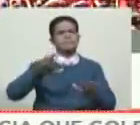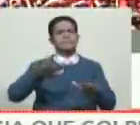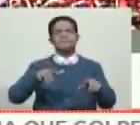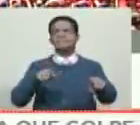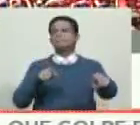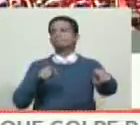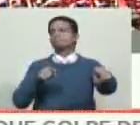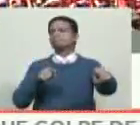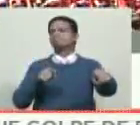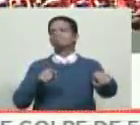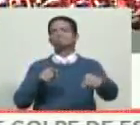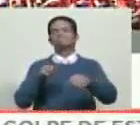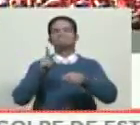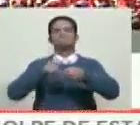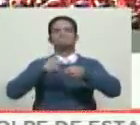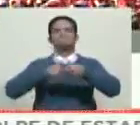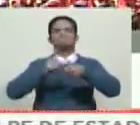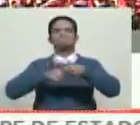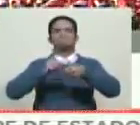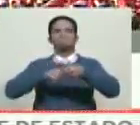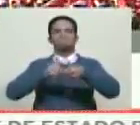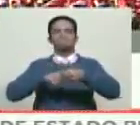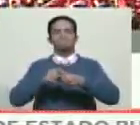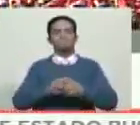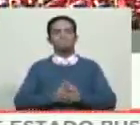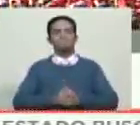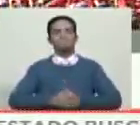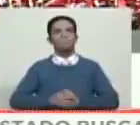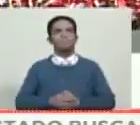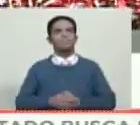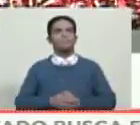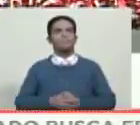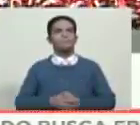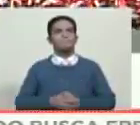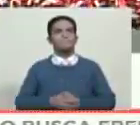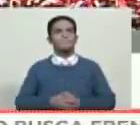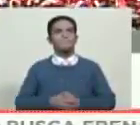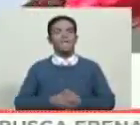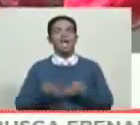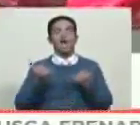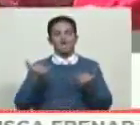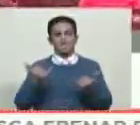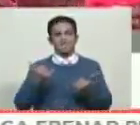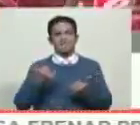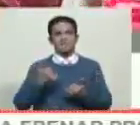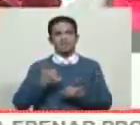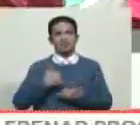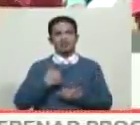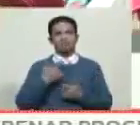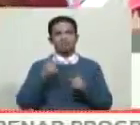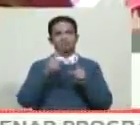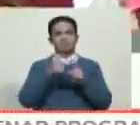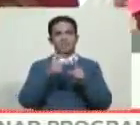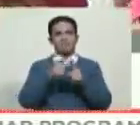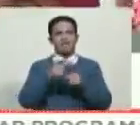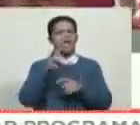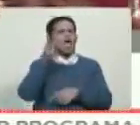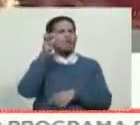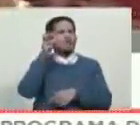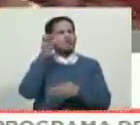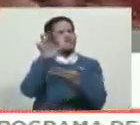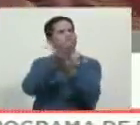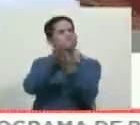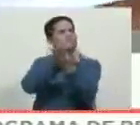No se oye, 1, 2, 3. Voy a, en estos días, utilicé una frase de Rosales. ¿Escuchan borroso allá atrás?